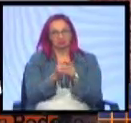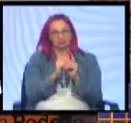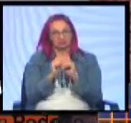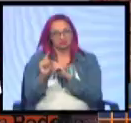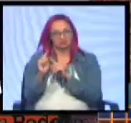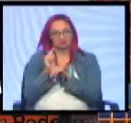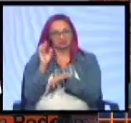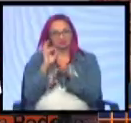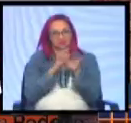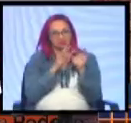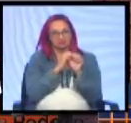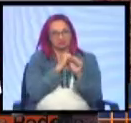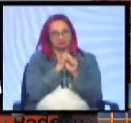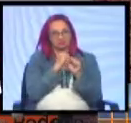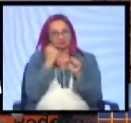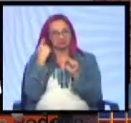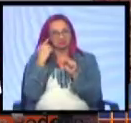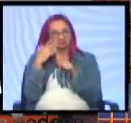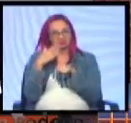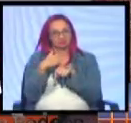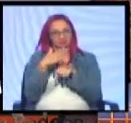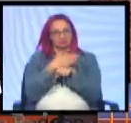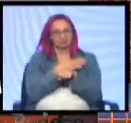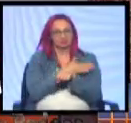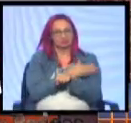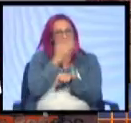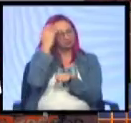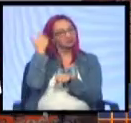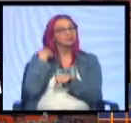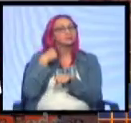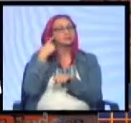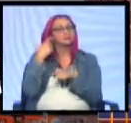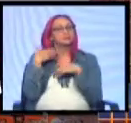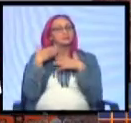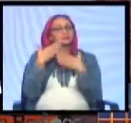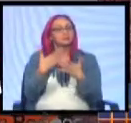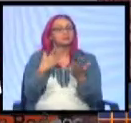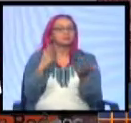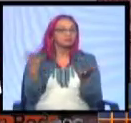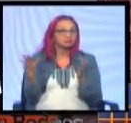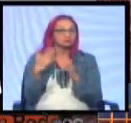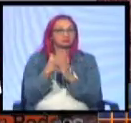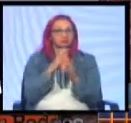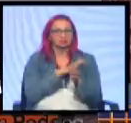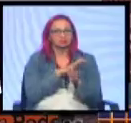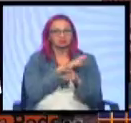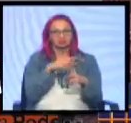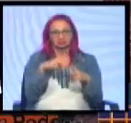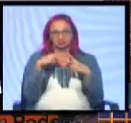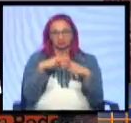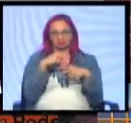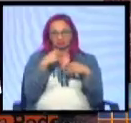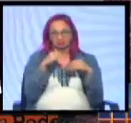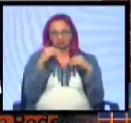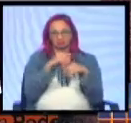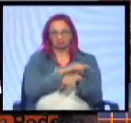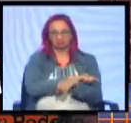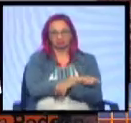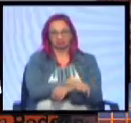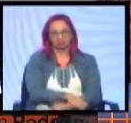diversas opciones de trabajo para mejorar, para aportar más bien a la calidad de vida de los vendedores de